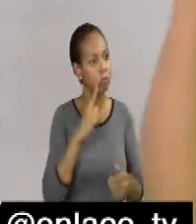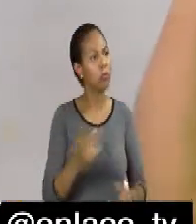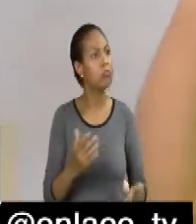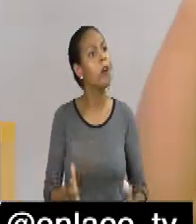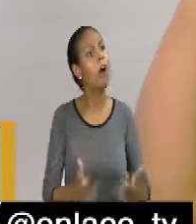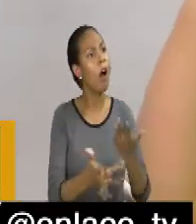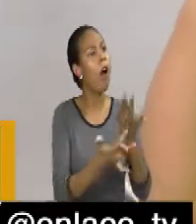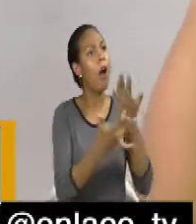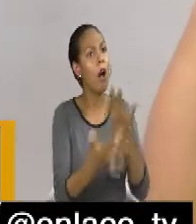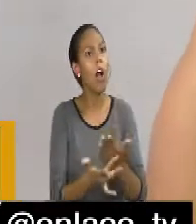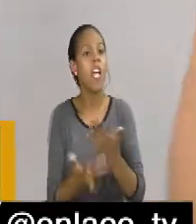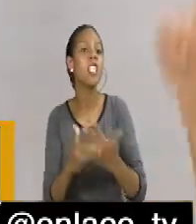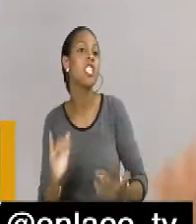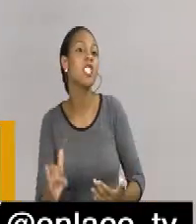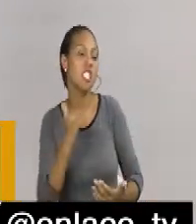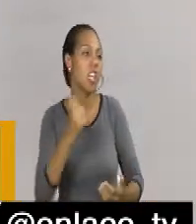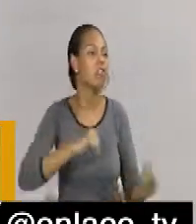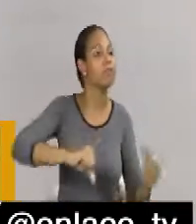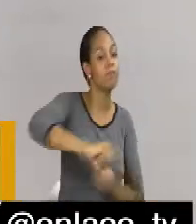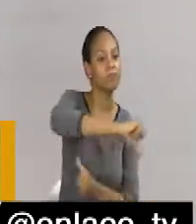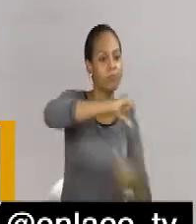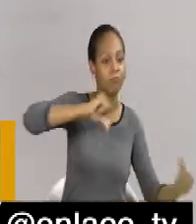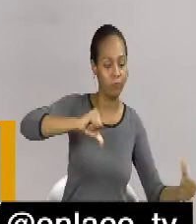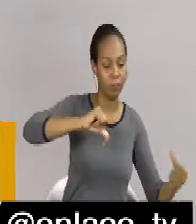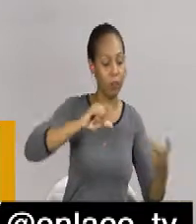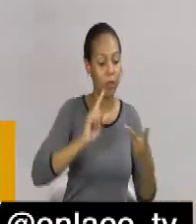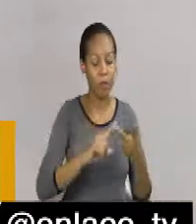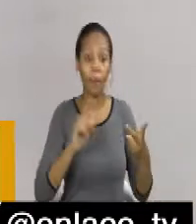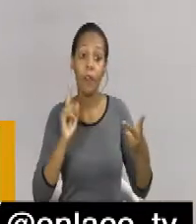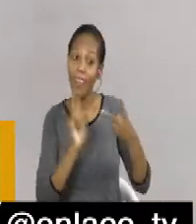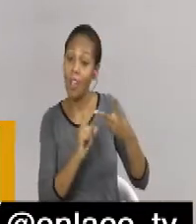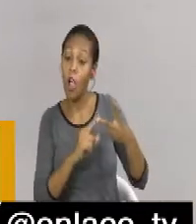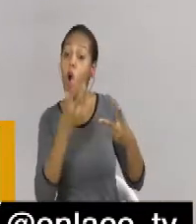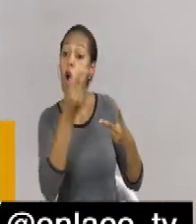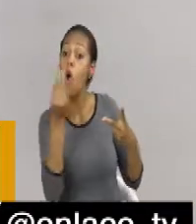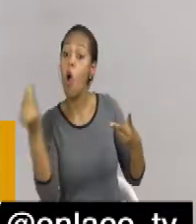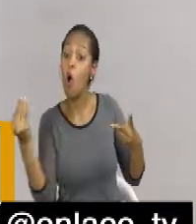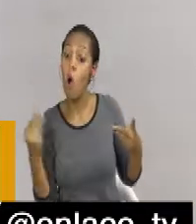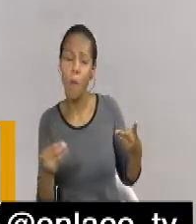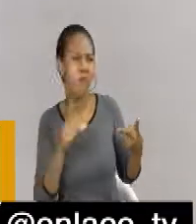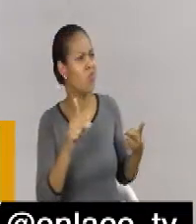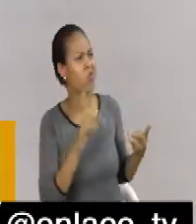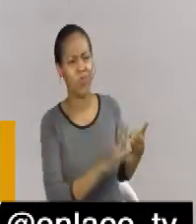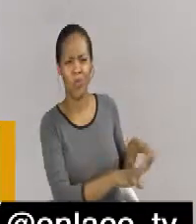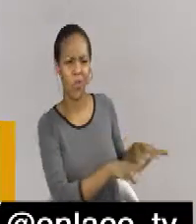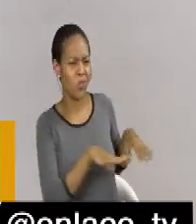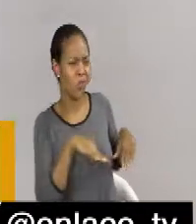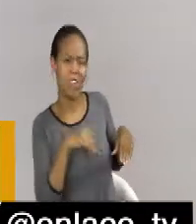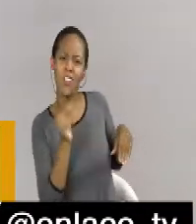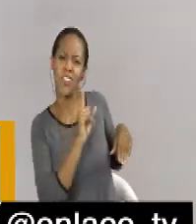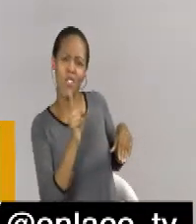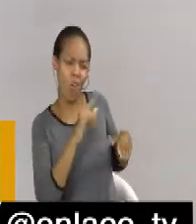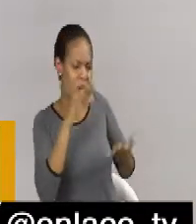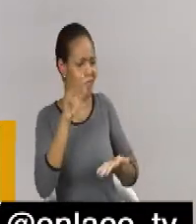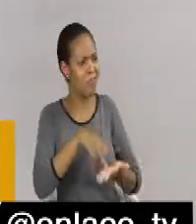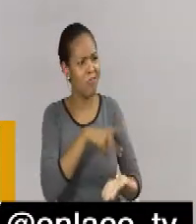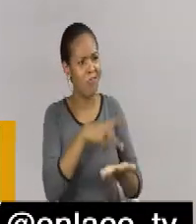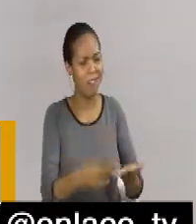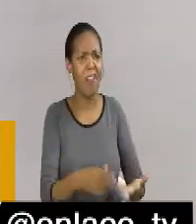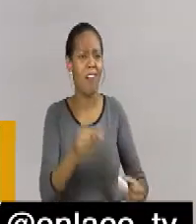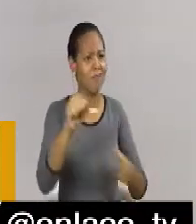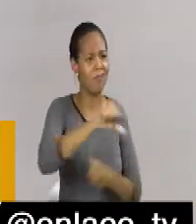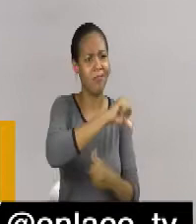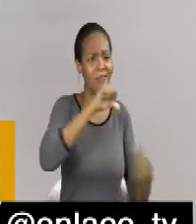14 grupos para promover la abstención a participar de este mecanismo. Recordar que como este es un proceso de consulta